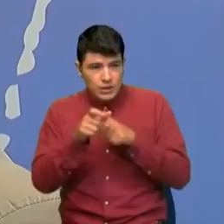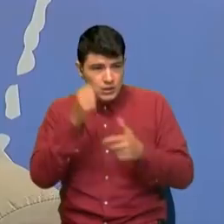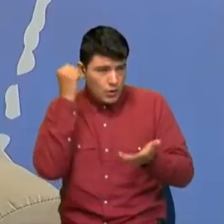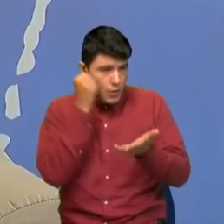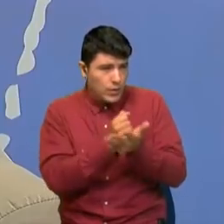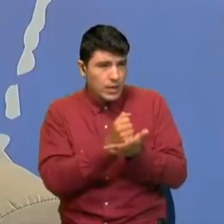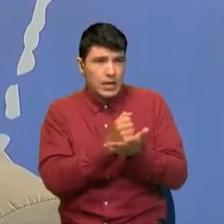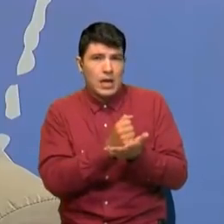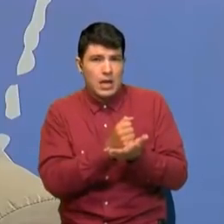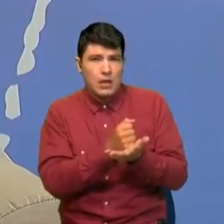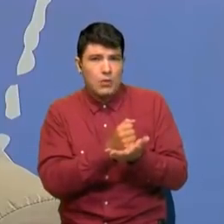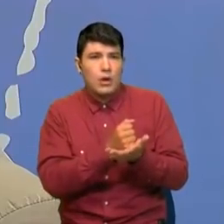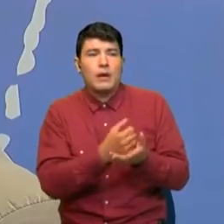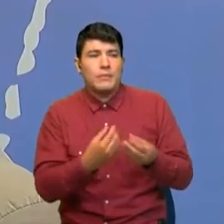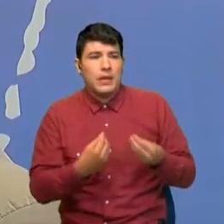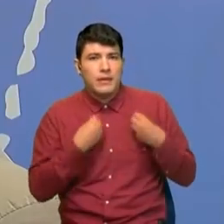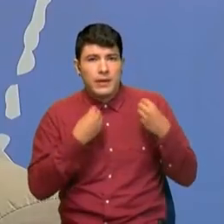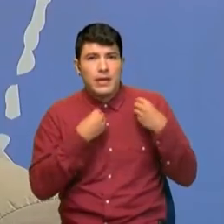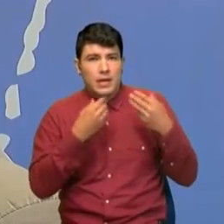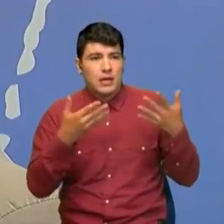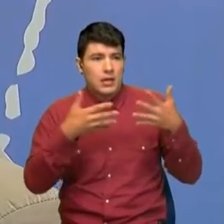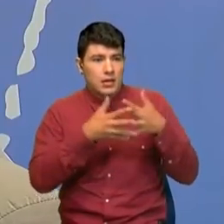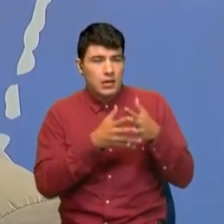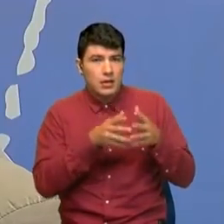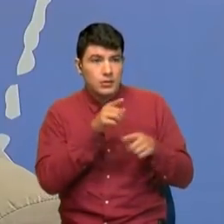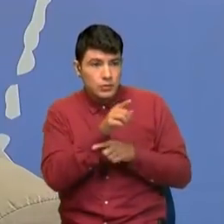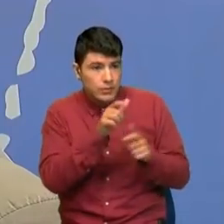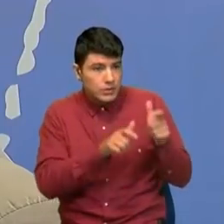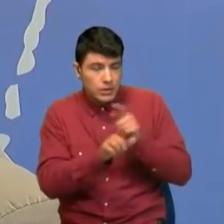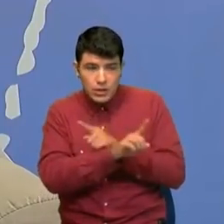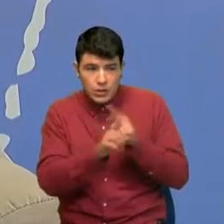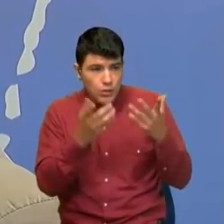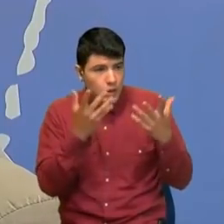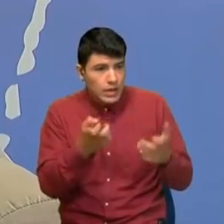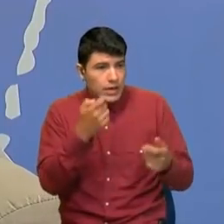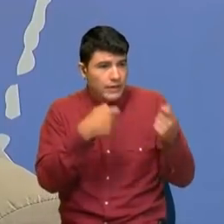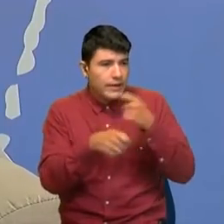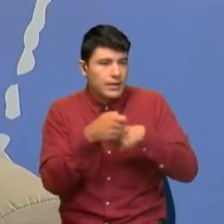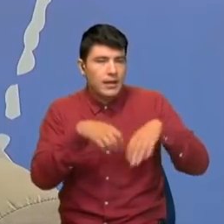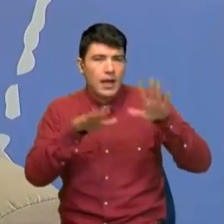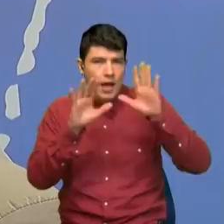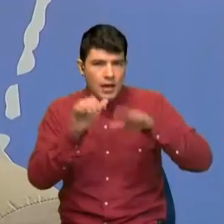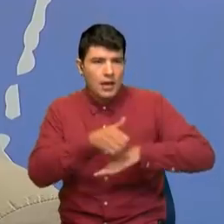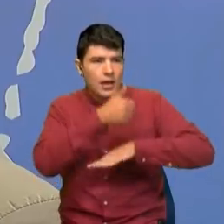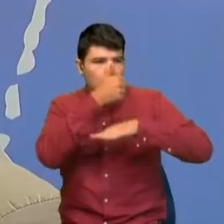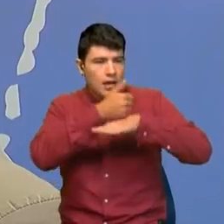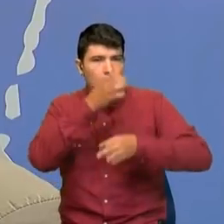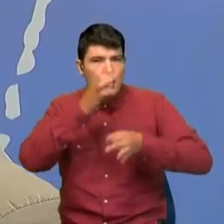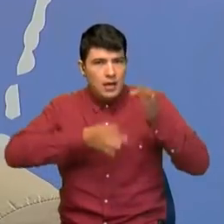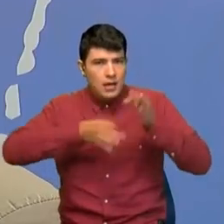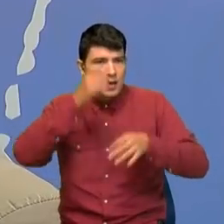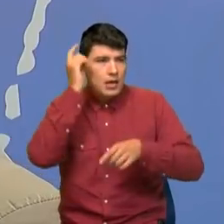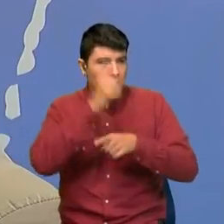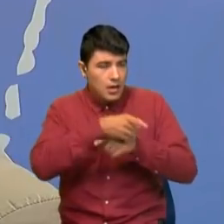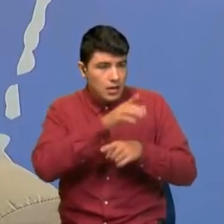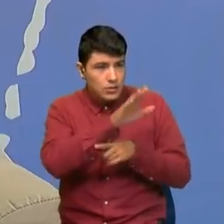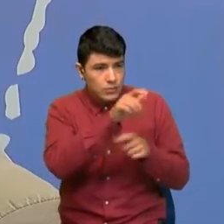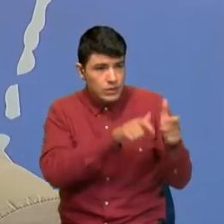en indivisión. Entonces, si ellos no quieren vender, entonces por medio de una autoridad judicial en la cual